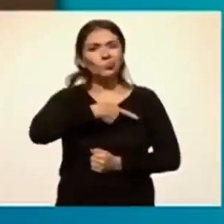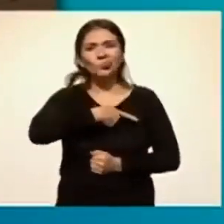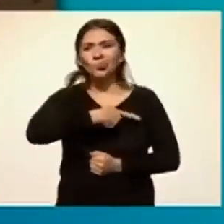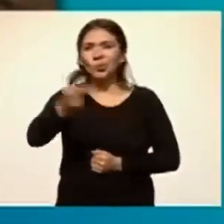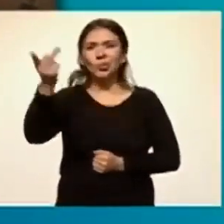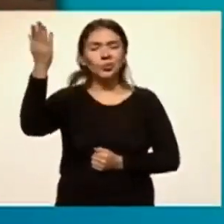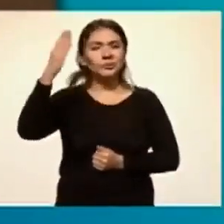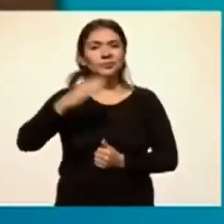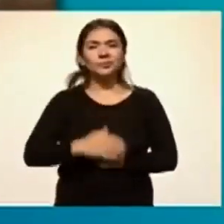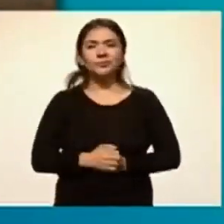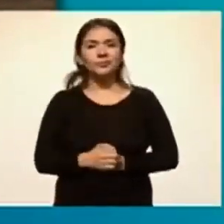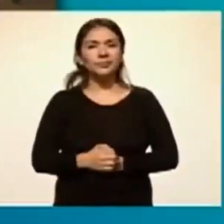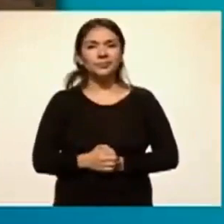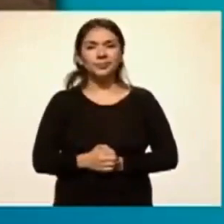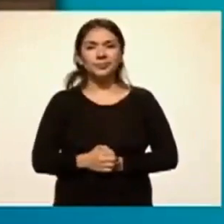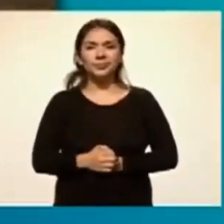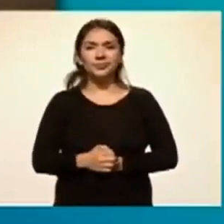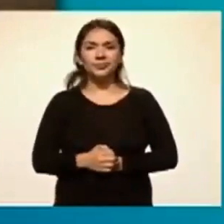Ignacio.